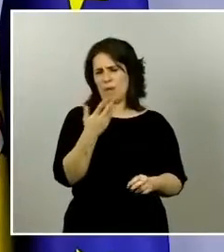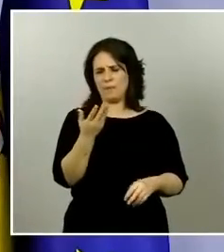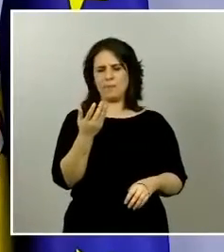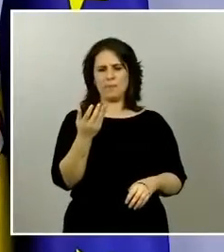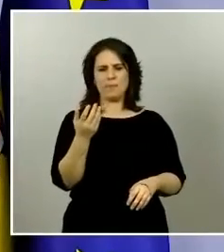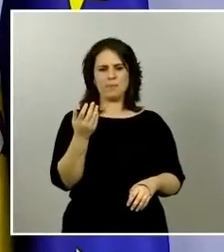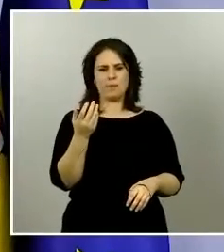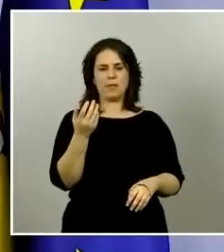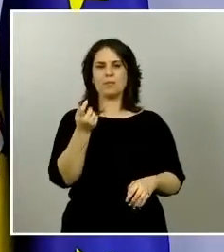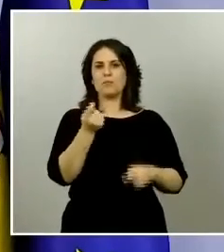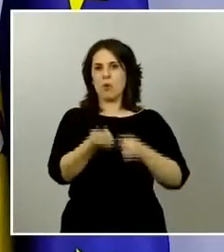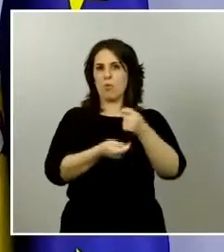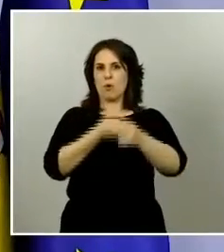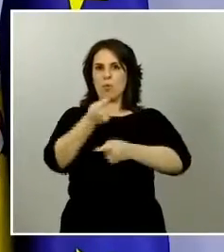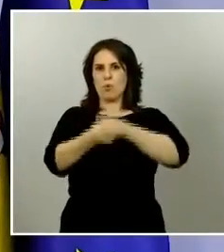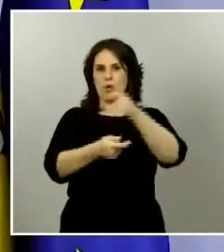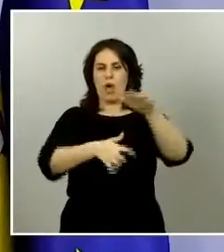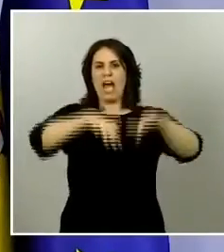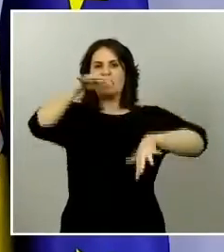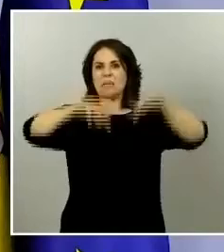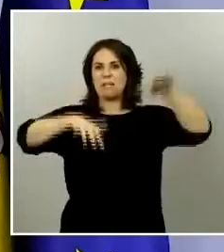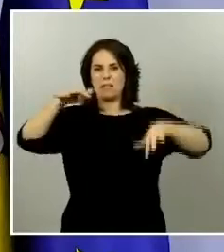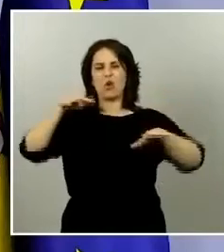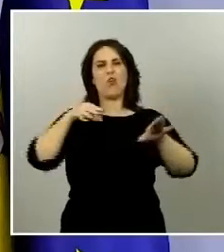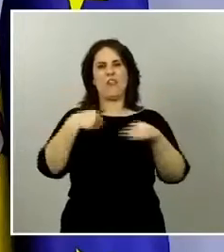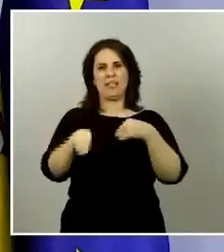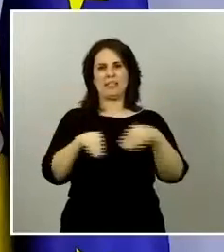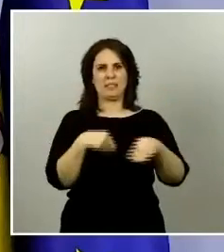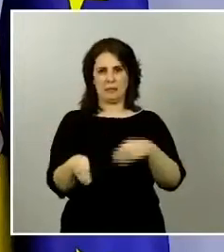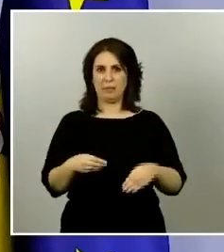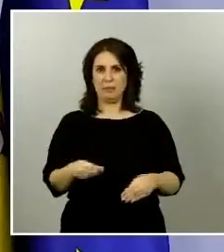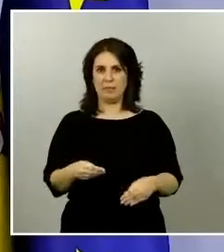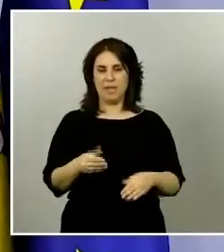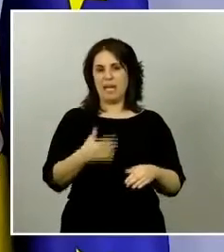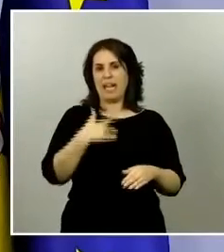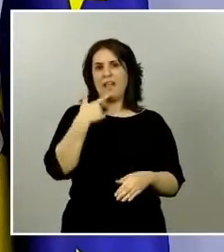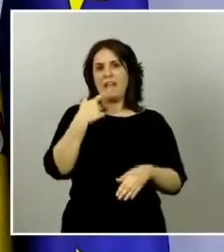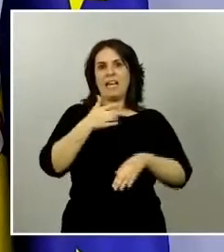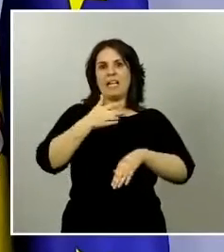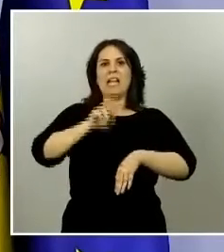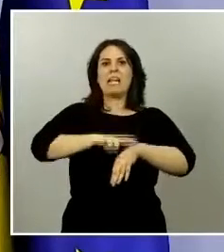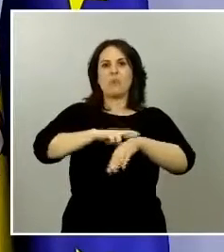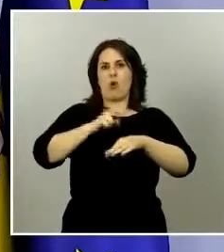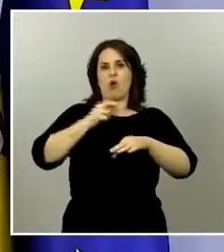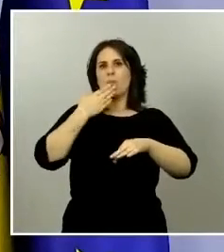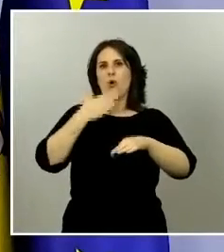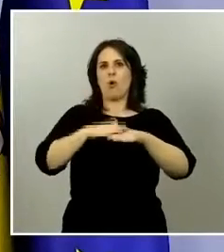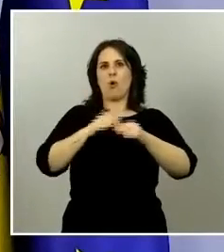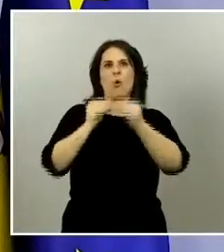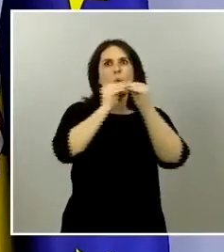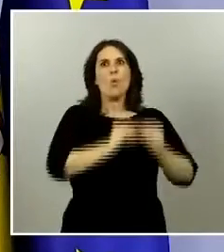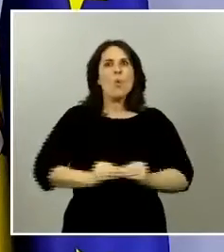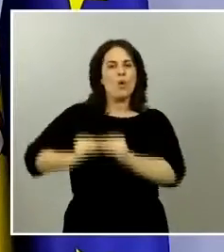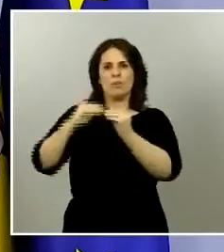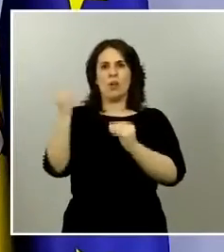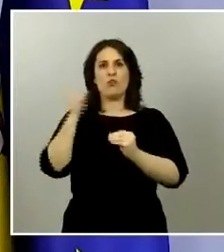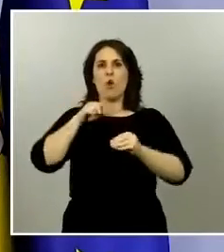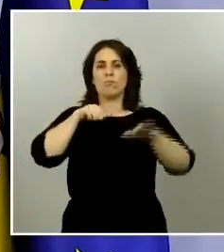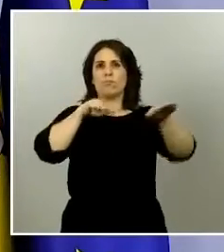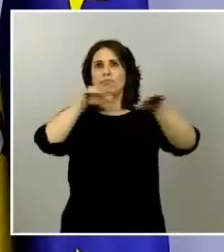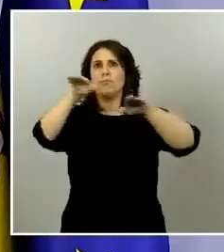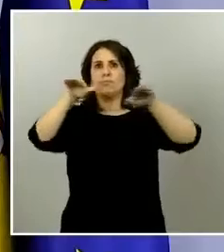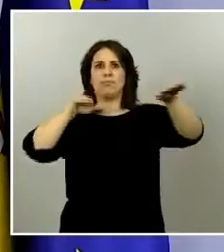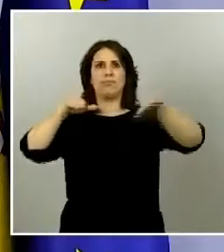dicho desde el principio y ustedes conocen perfectamente, es un proceso gradual, asimétrico y flexible, por tanto, se va a distintos